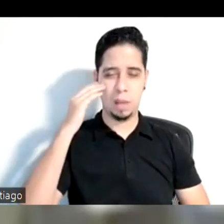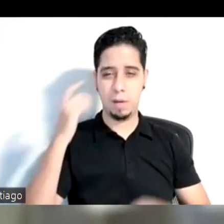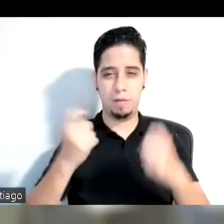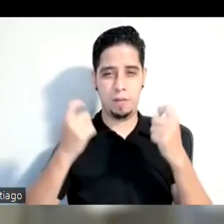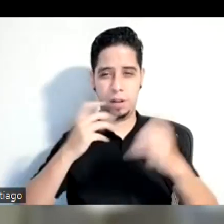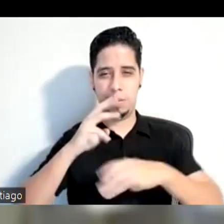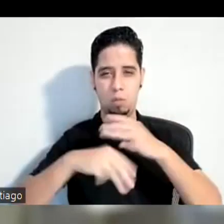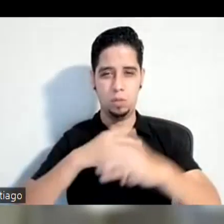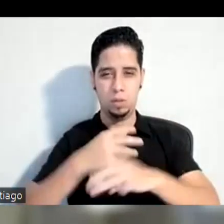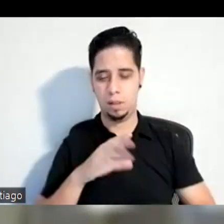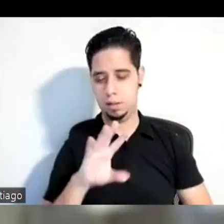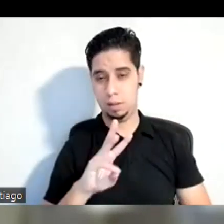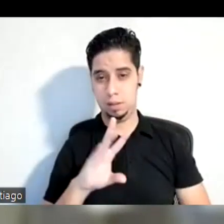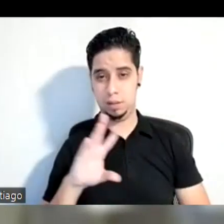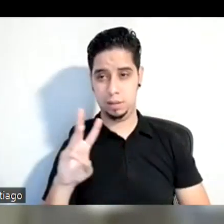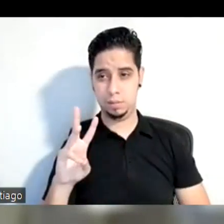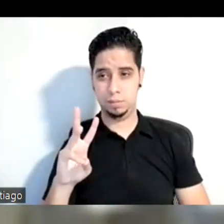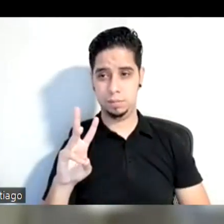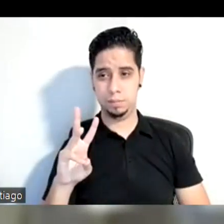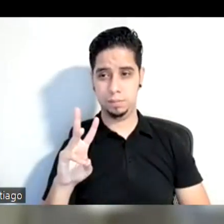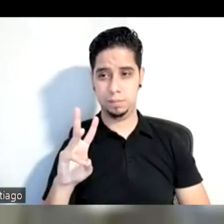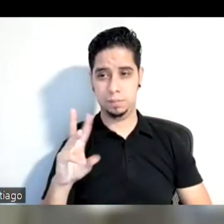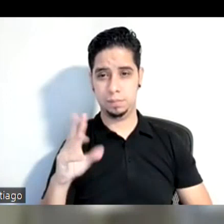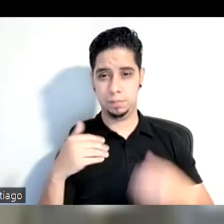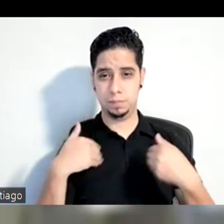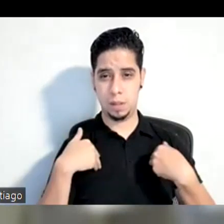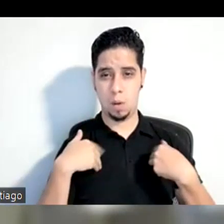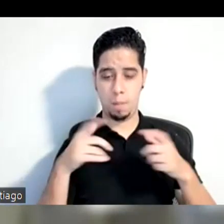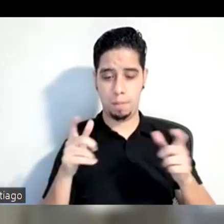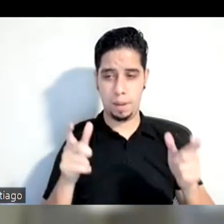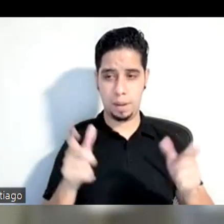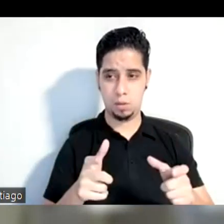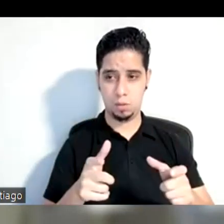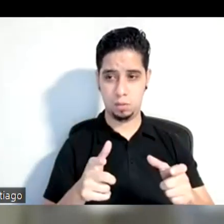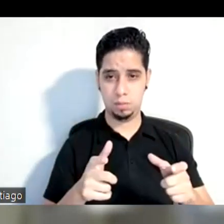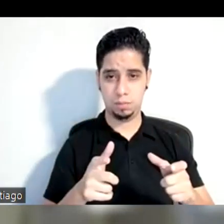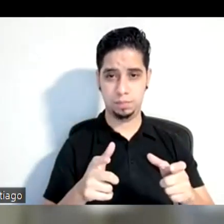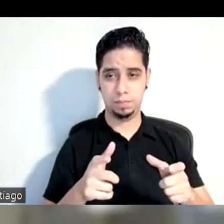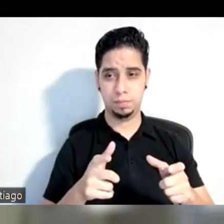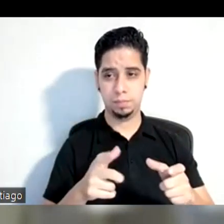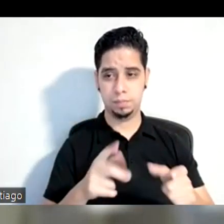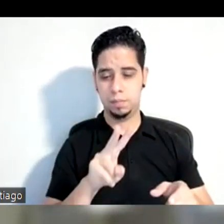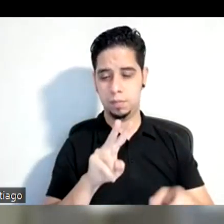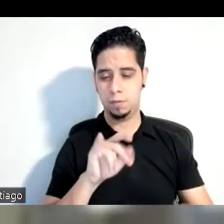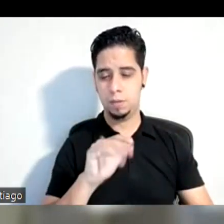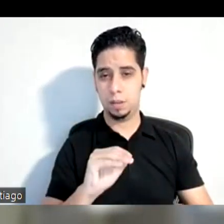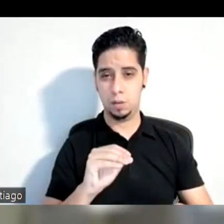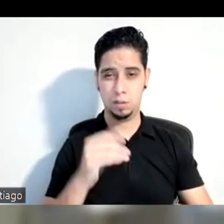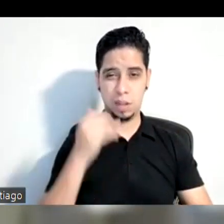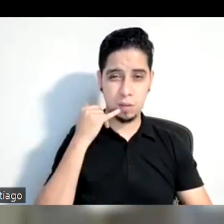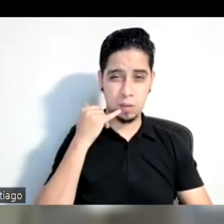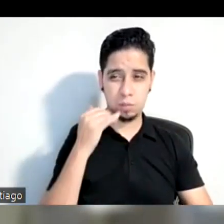del 66 había un pequeño video, videofonito. Yo no me acuerdo de qué compañía era la que lo